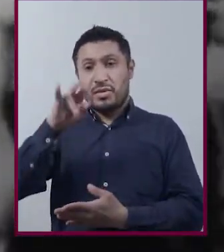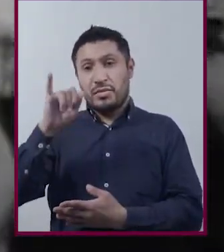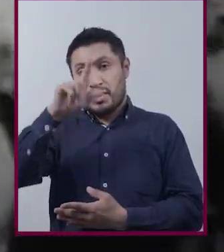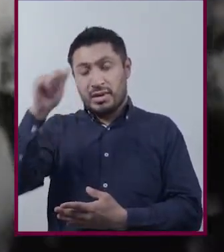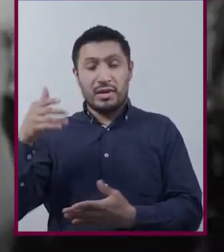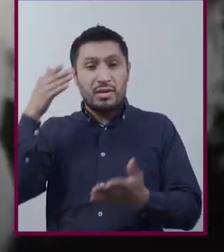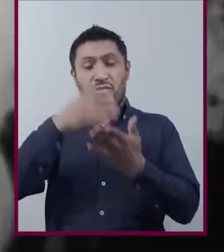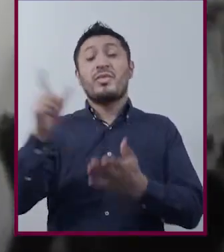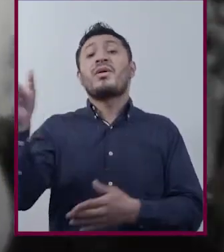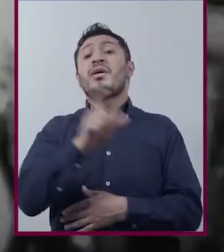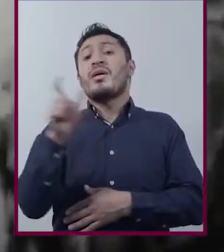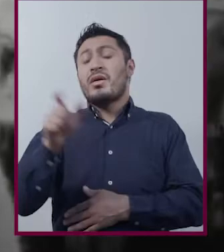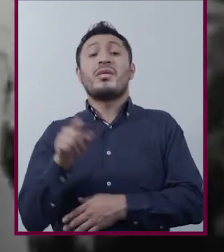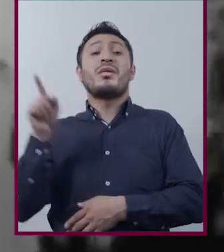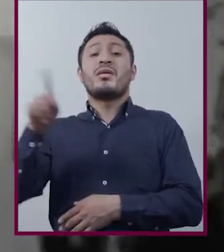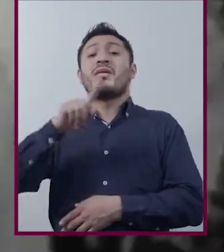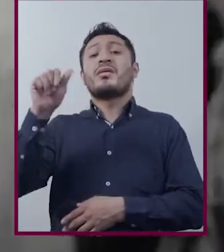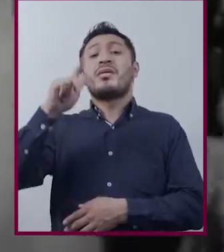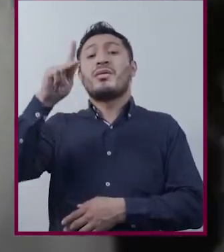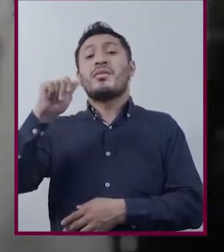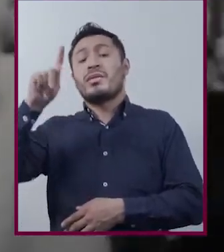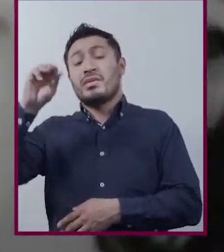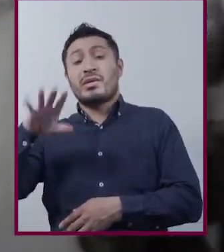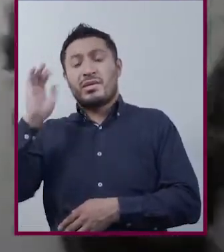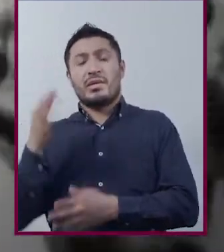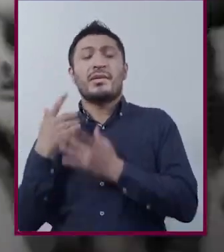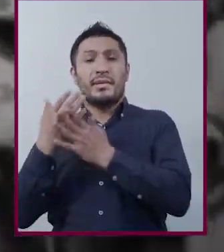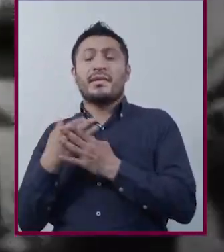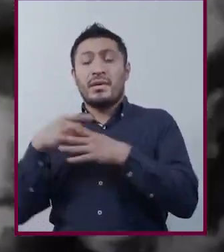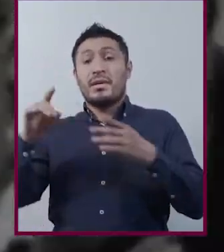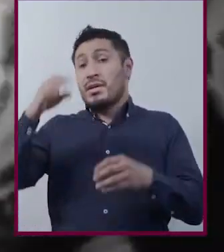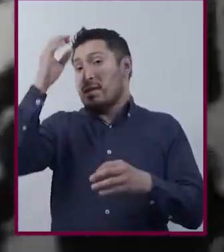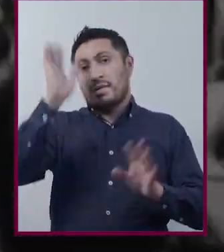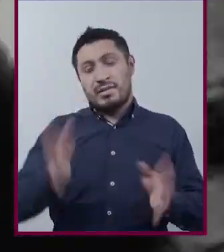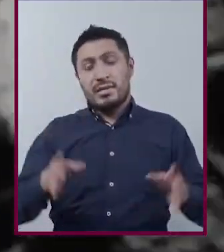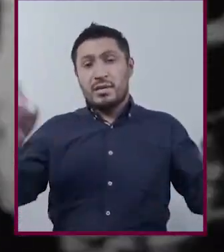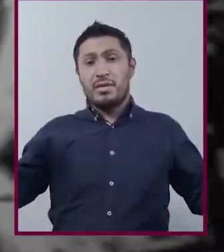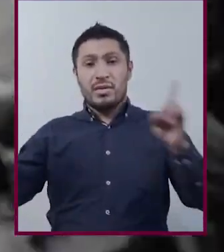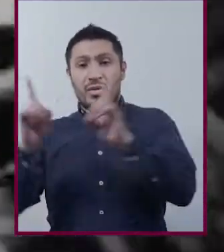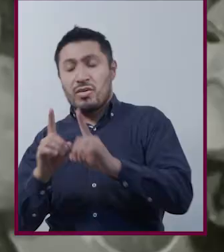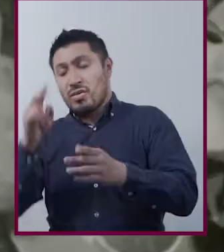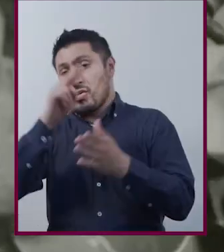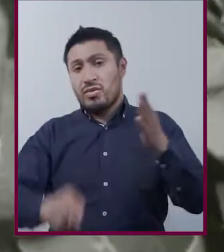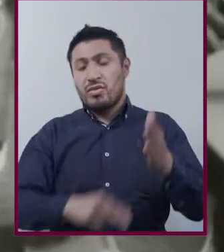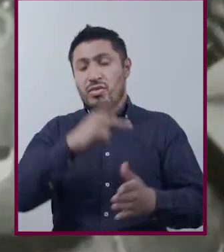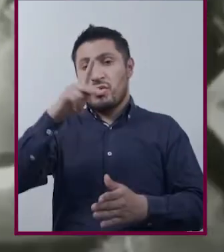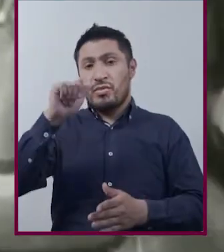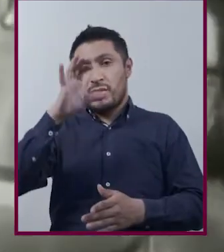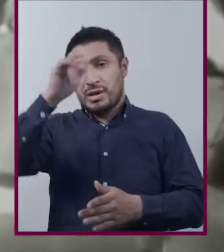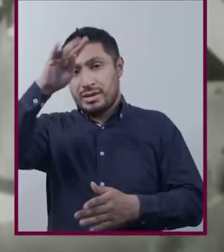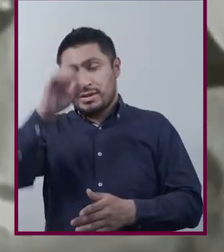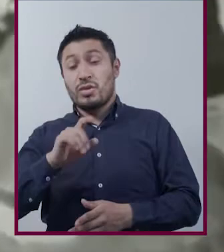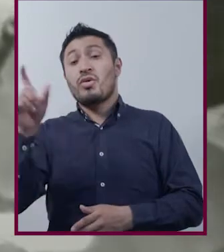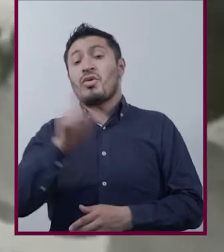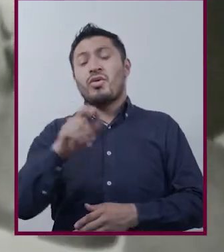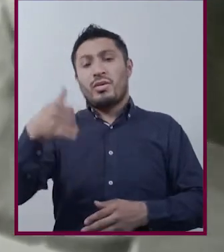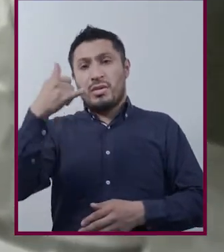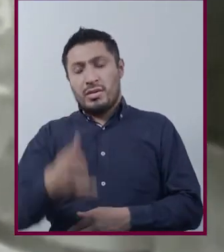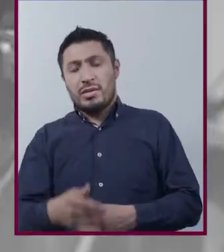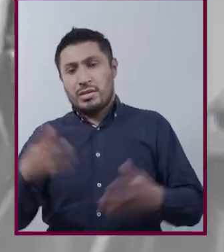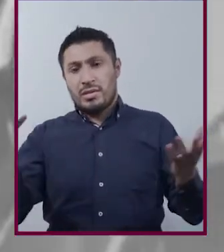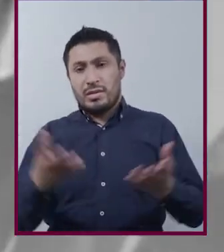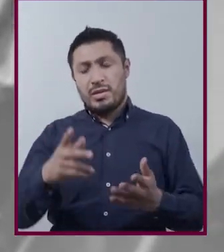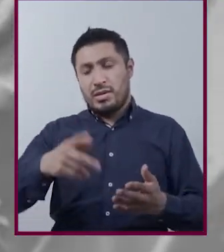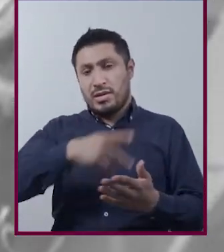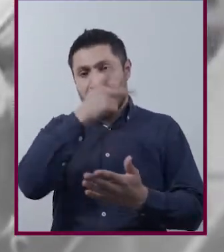a Xochimilco, donde Zapata ya lo esperaba. Finalmente se conocieron, firmaron el Pacto de Xochimilco y planearon una